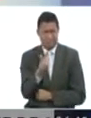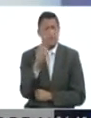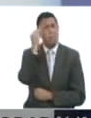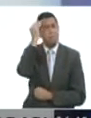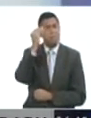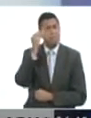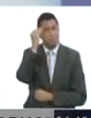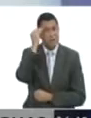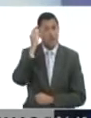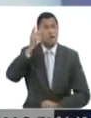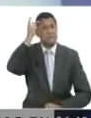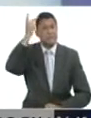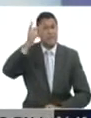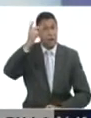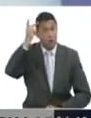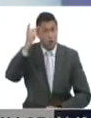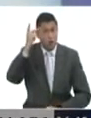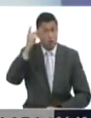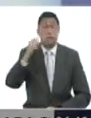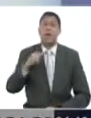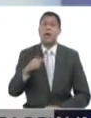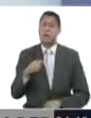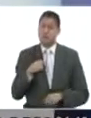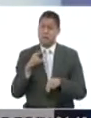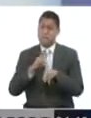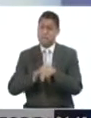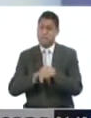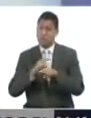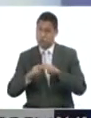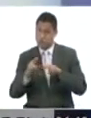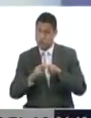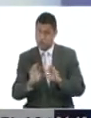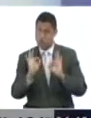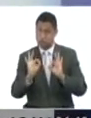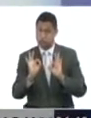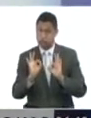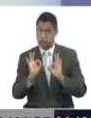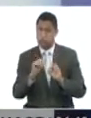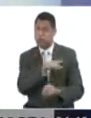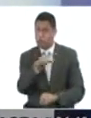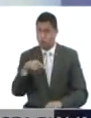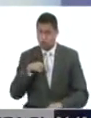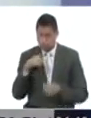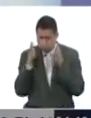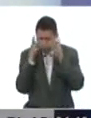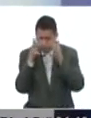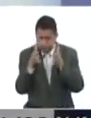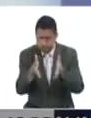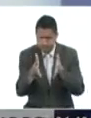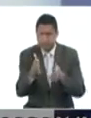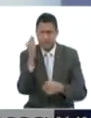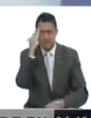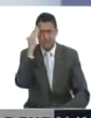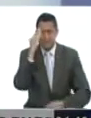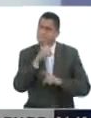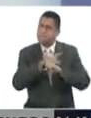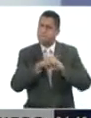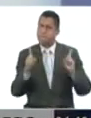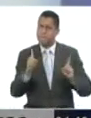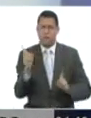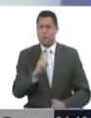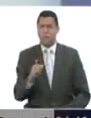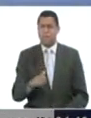lo que es la parte psicológica y neurólogo-pediatra son, digamos, como los que vamos de alguna manera a enfocar la parte diagnóstica, pero no